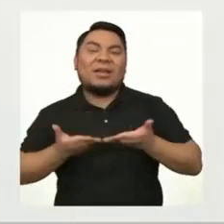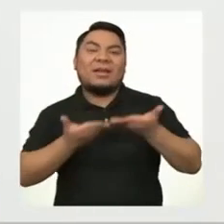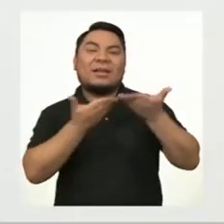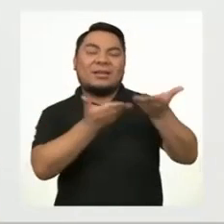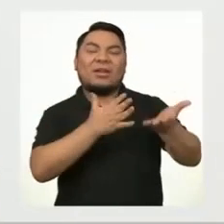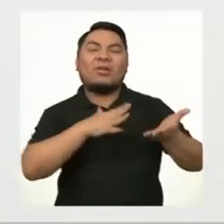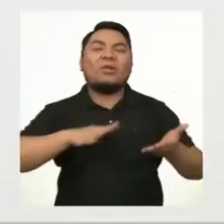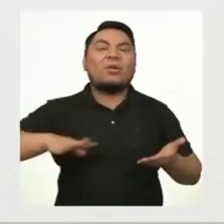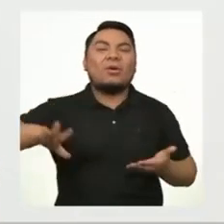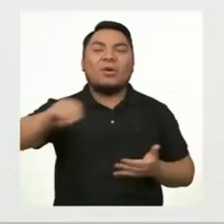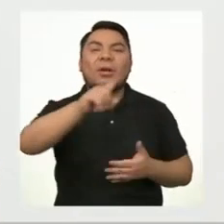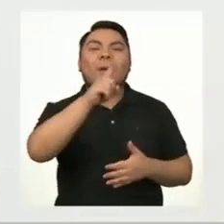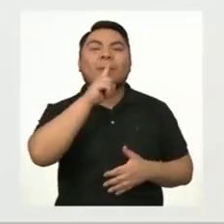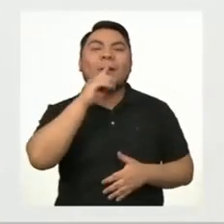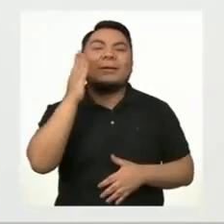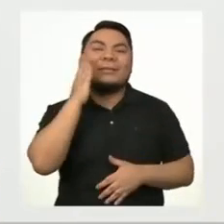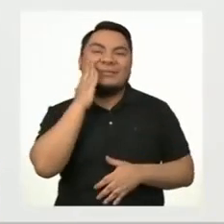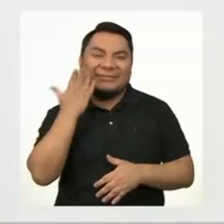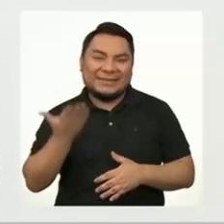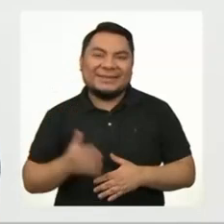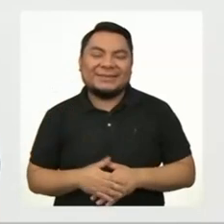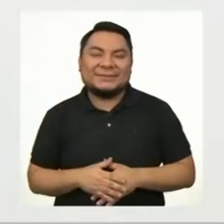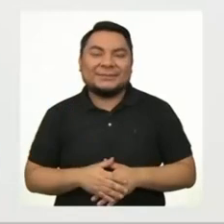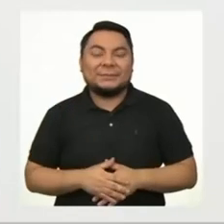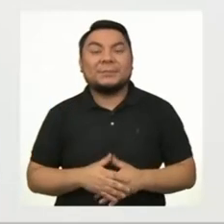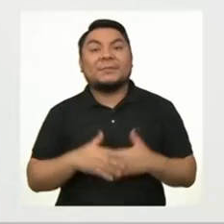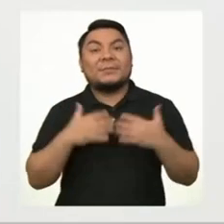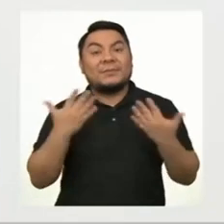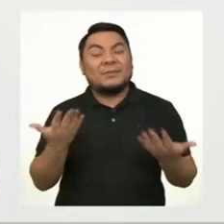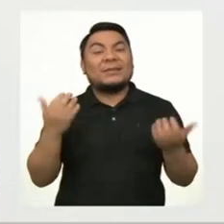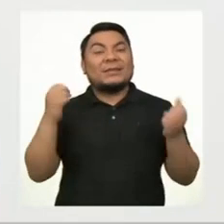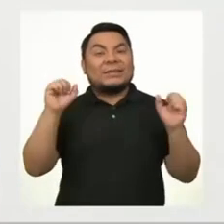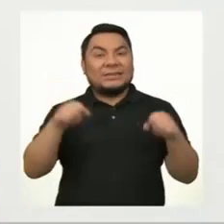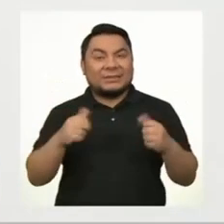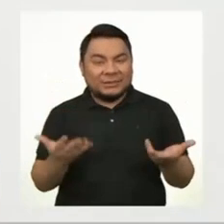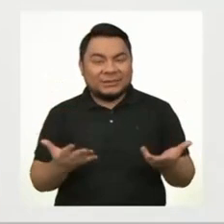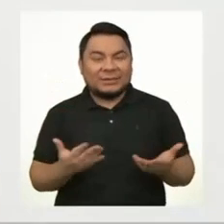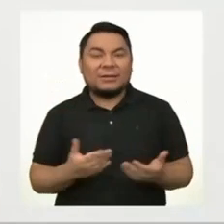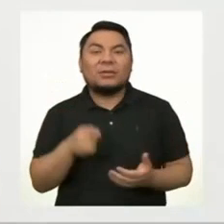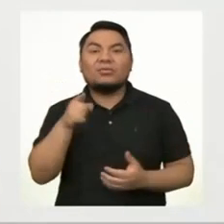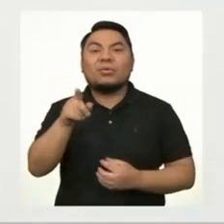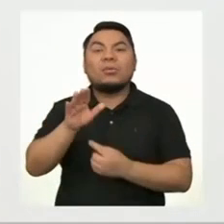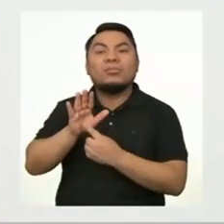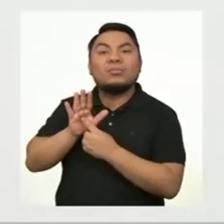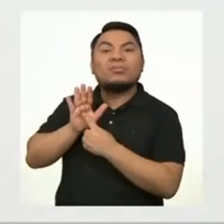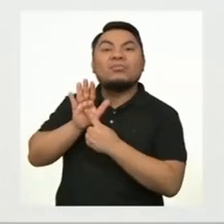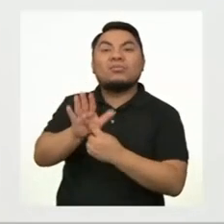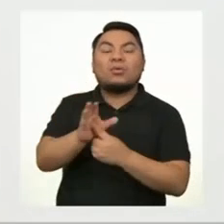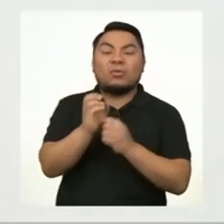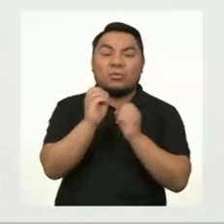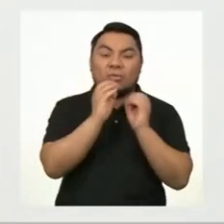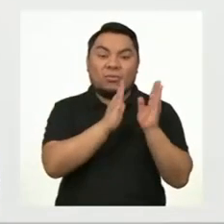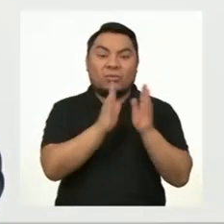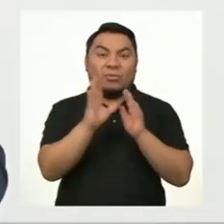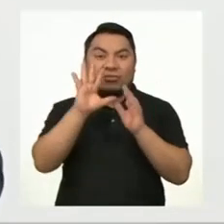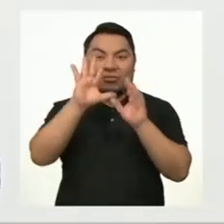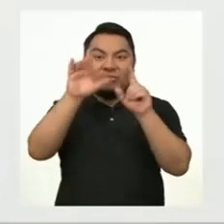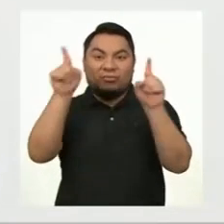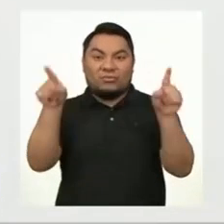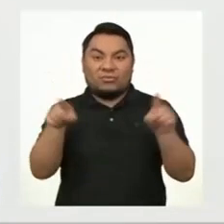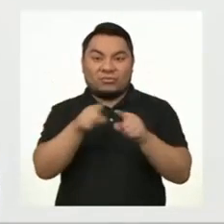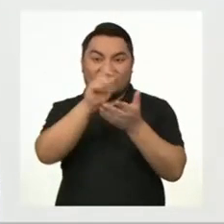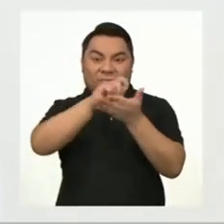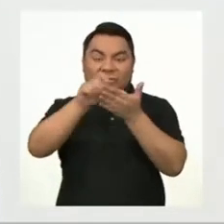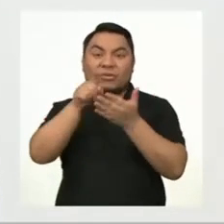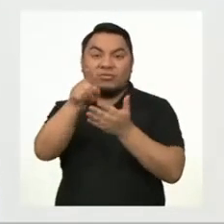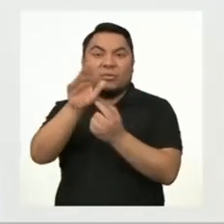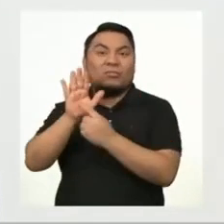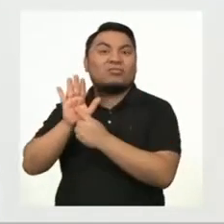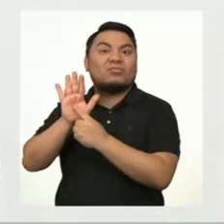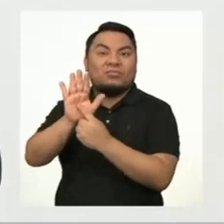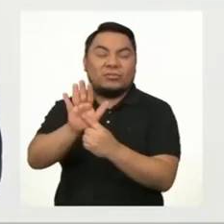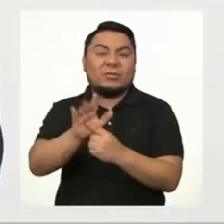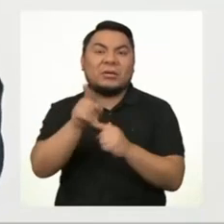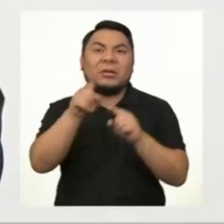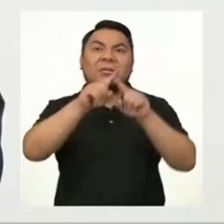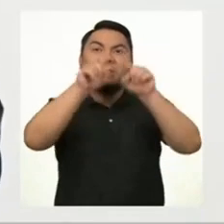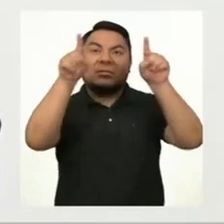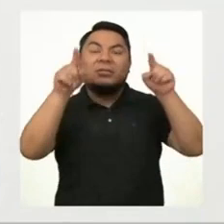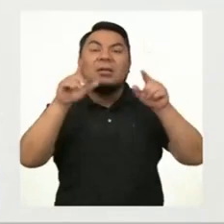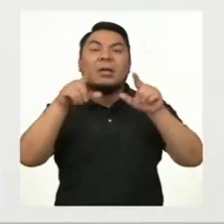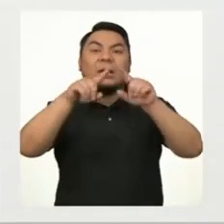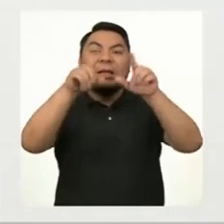darle a todas las madres y los padres. Así que muéstrenle sus organizadores gráficos. Pueden pegarlos en